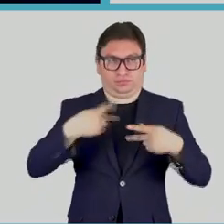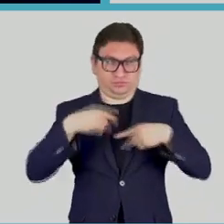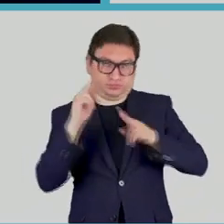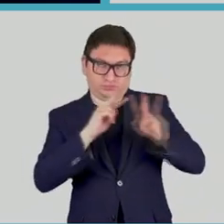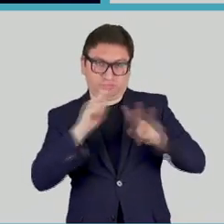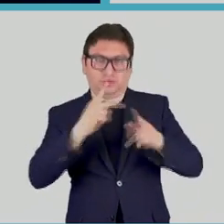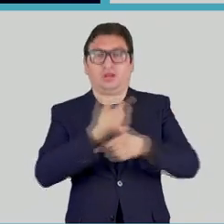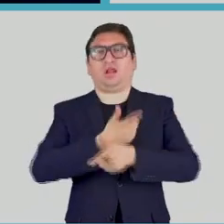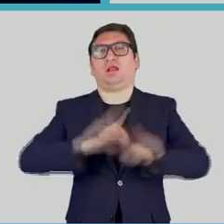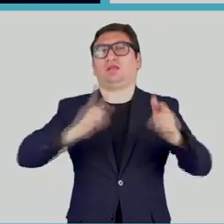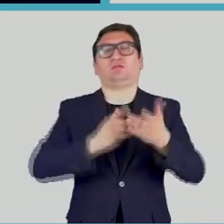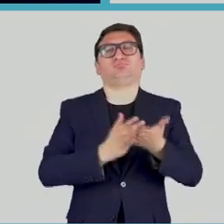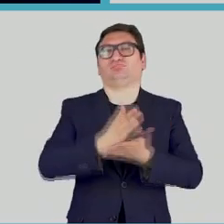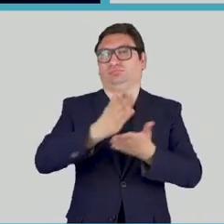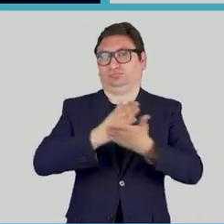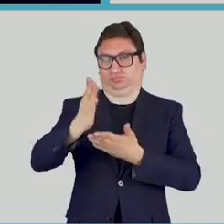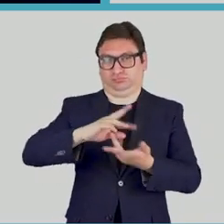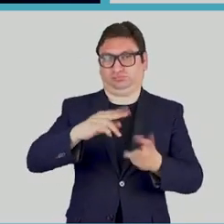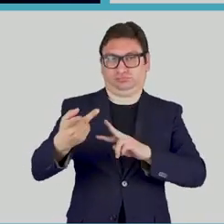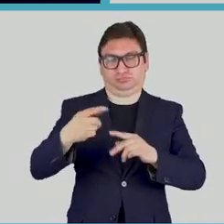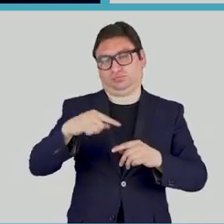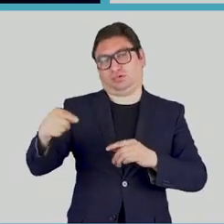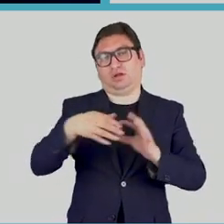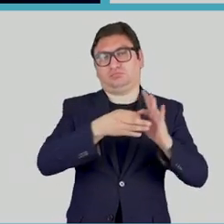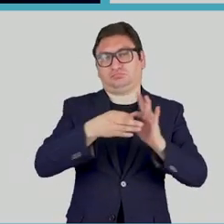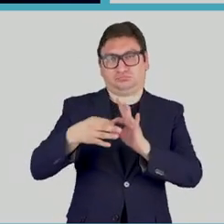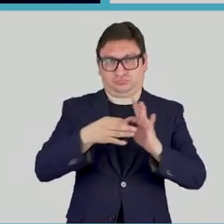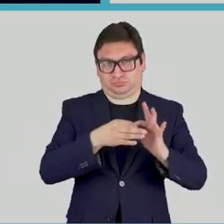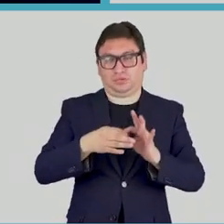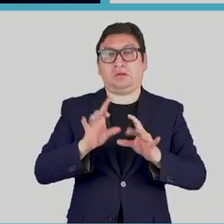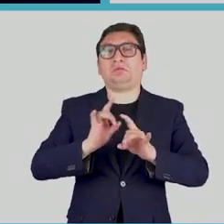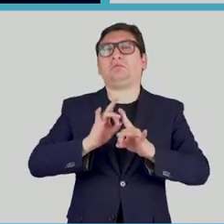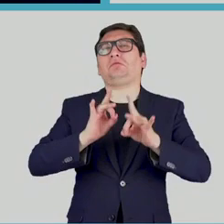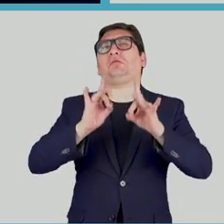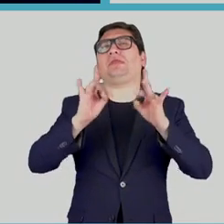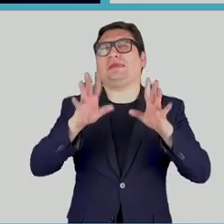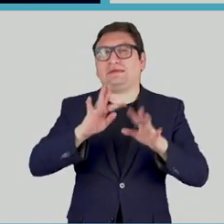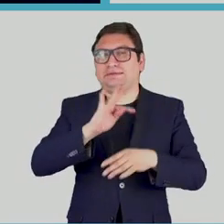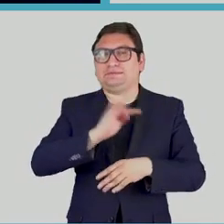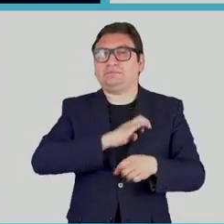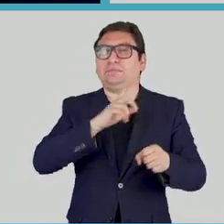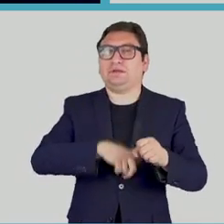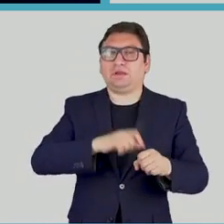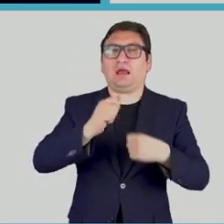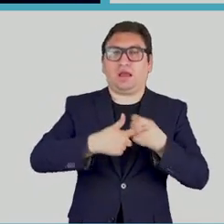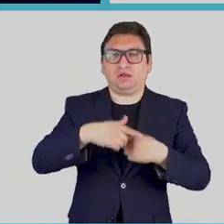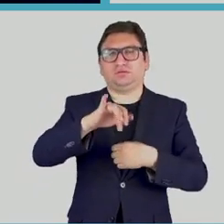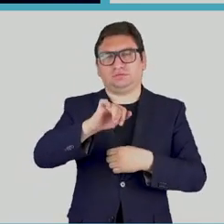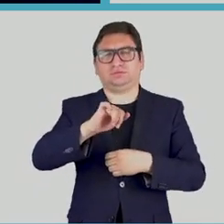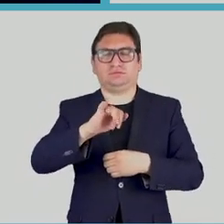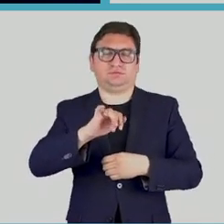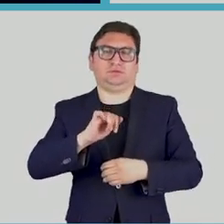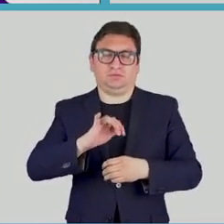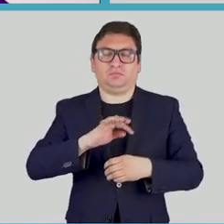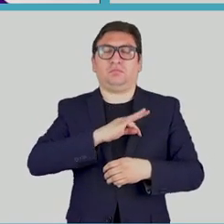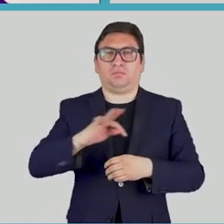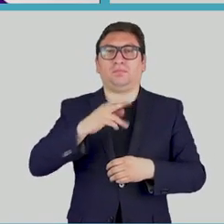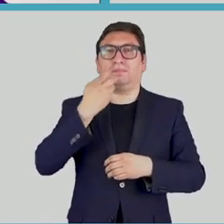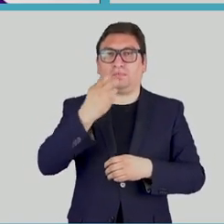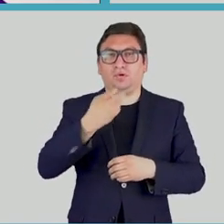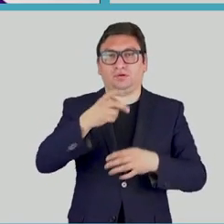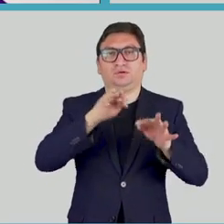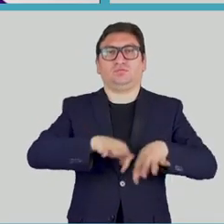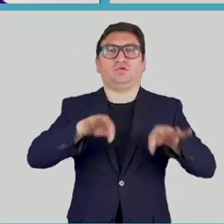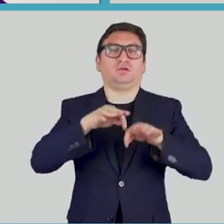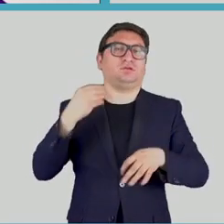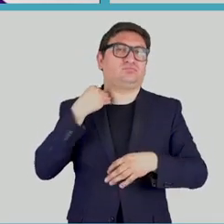las audiencias potencializa la libertad de expresión y viceversa pero que pueden presentarse tensiones específicas en Casos concretos y por eso hay necesidad